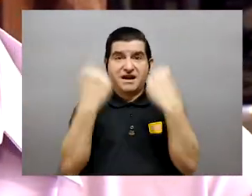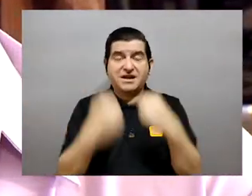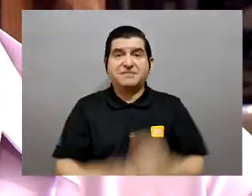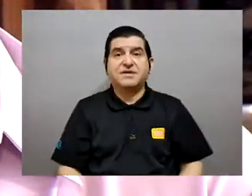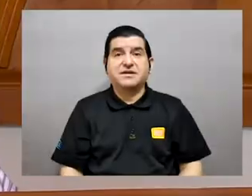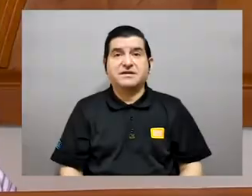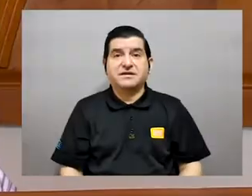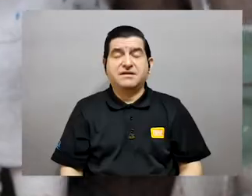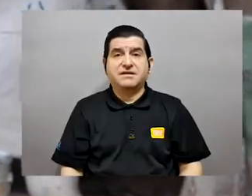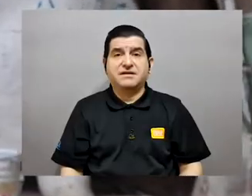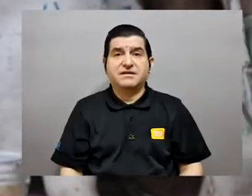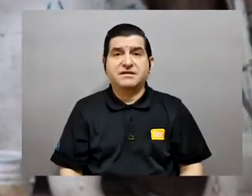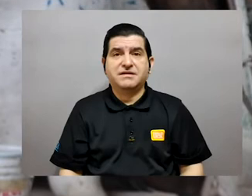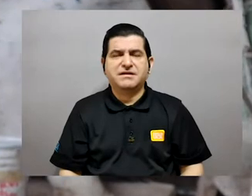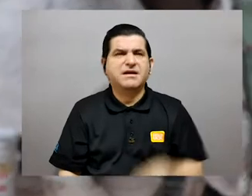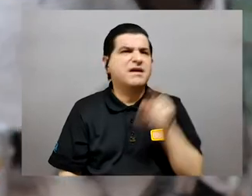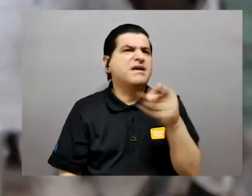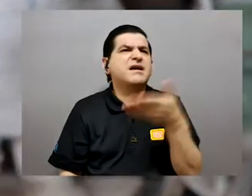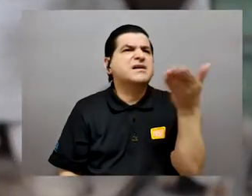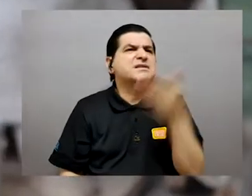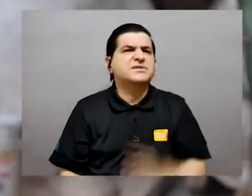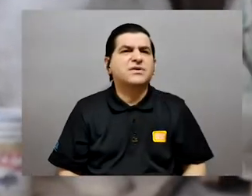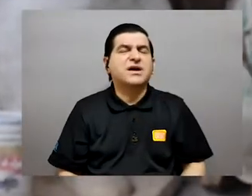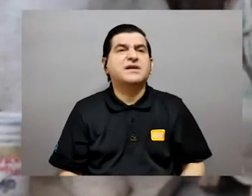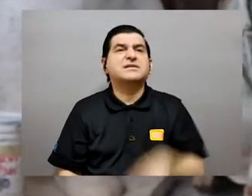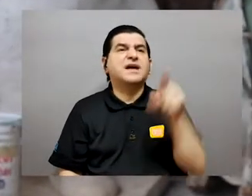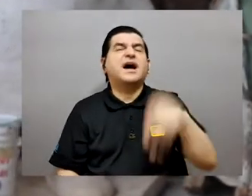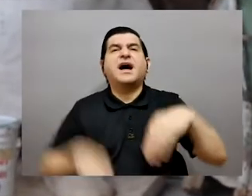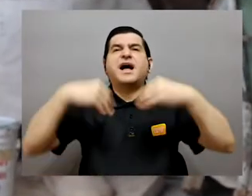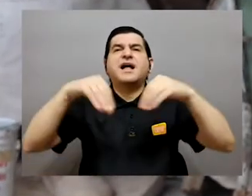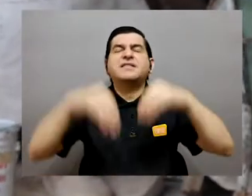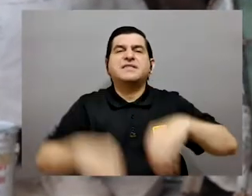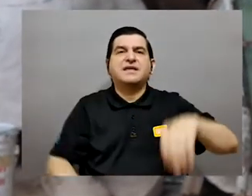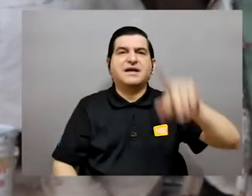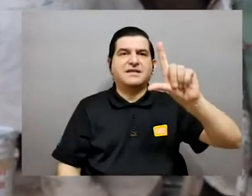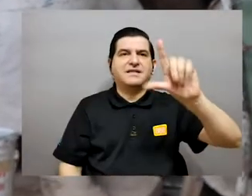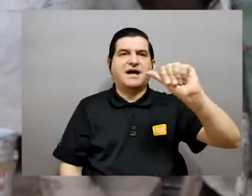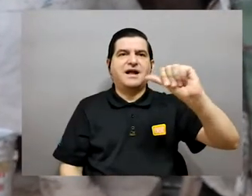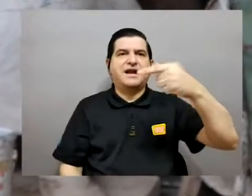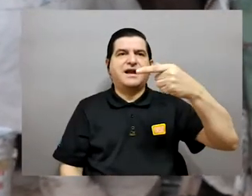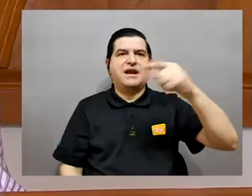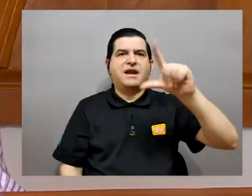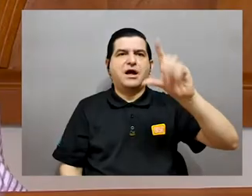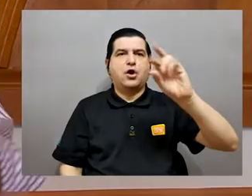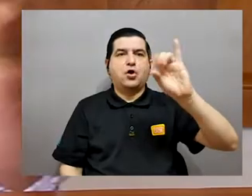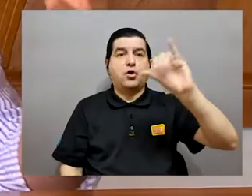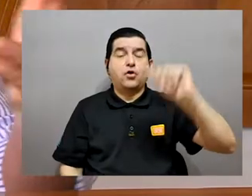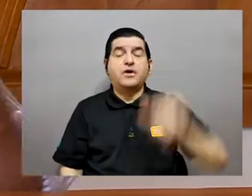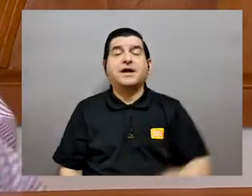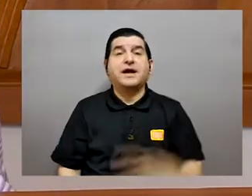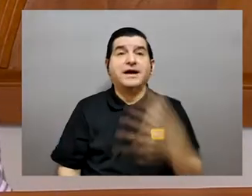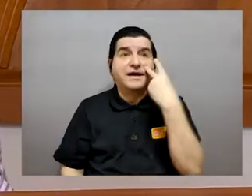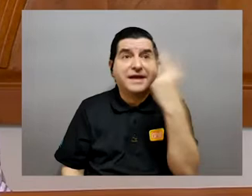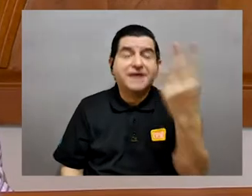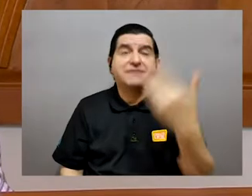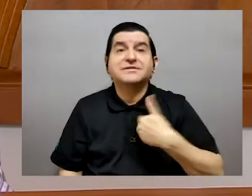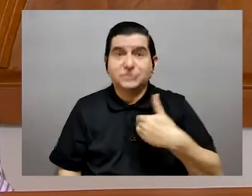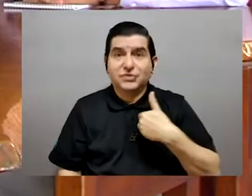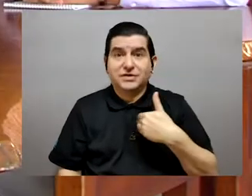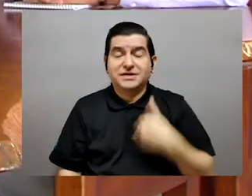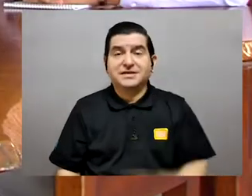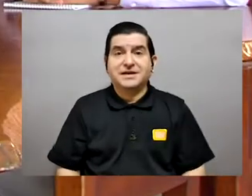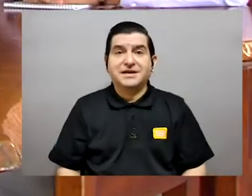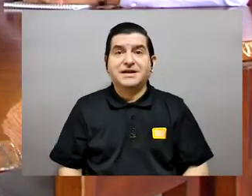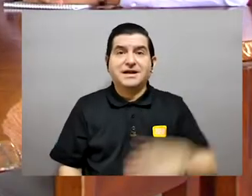que es muy importante. Y ahí me devuelvo, cuando tuve la oportunidad de ir a estudiar a Italia, que también fue una gran